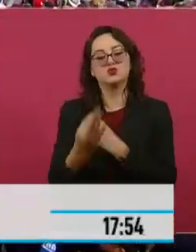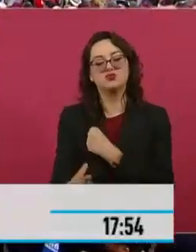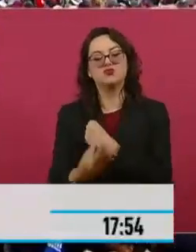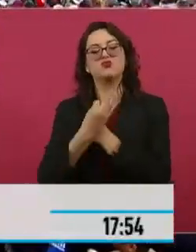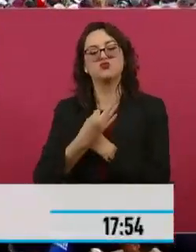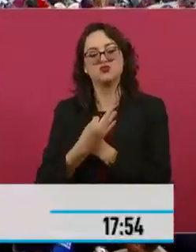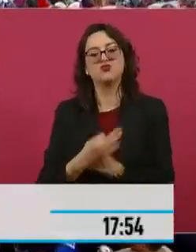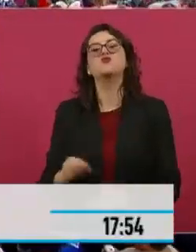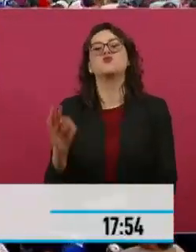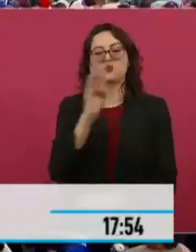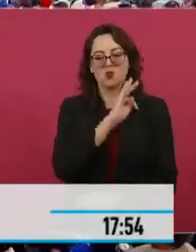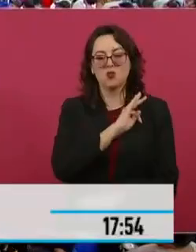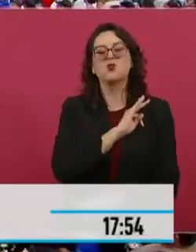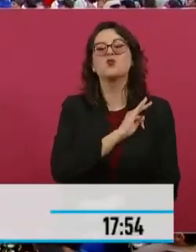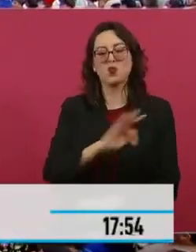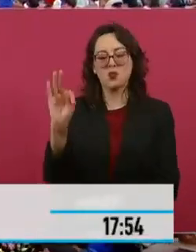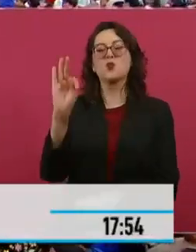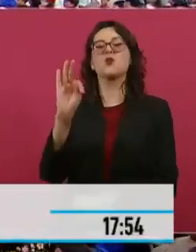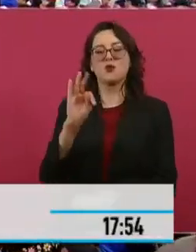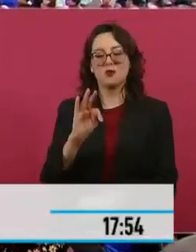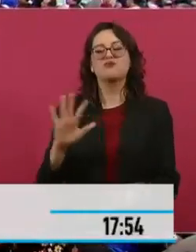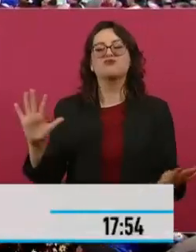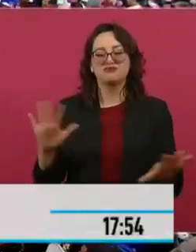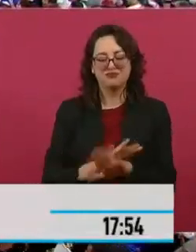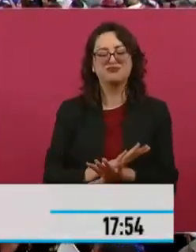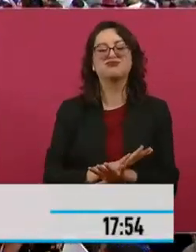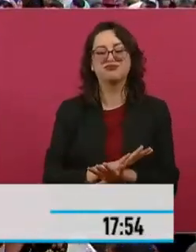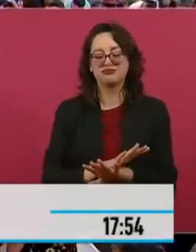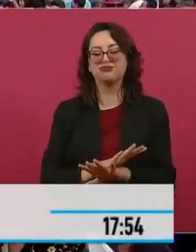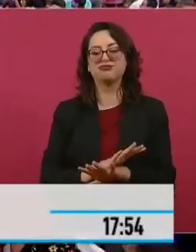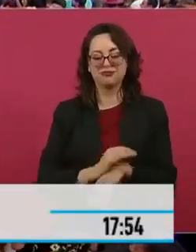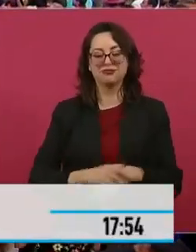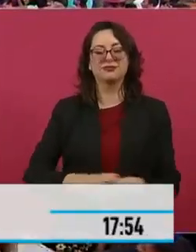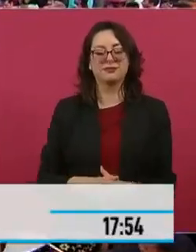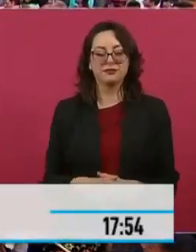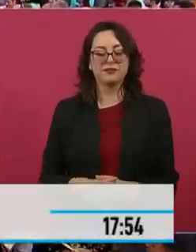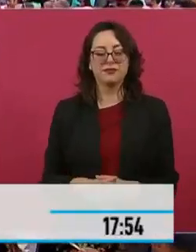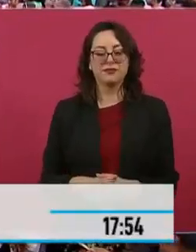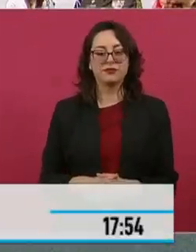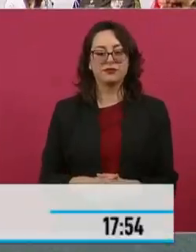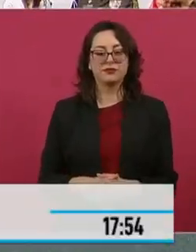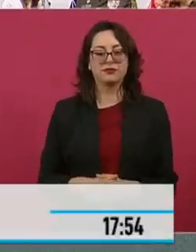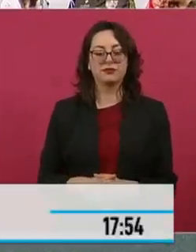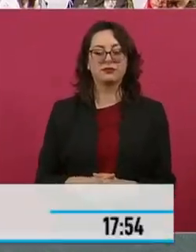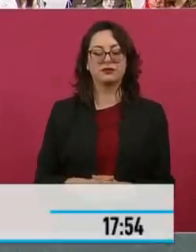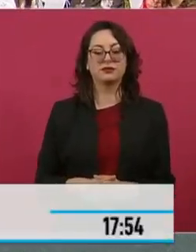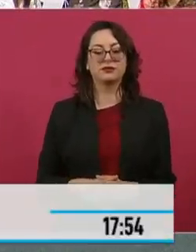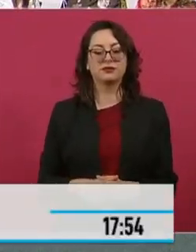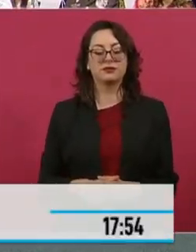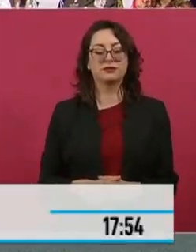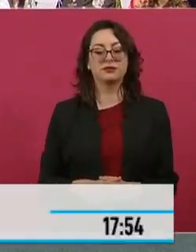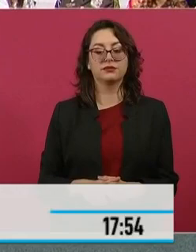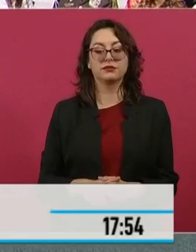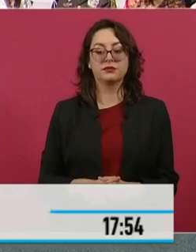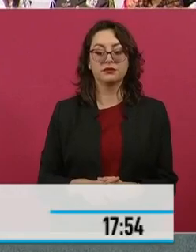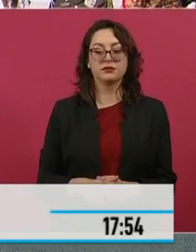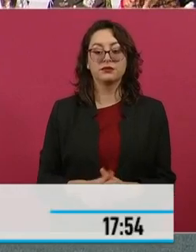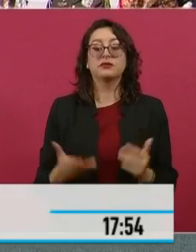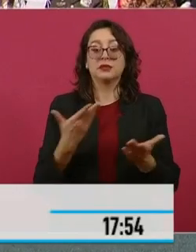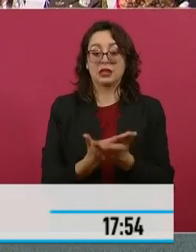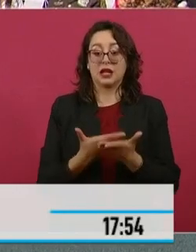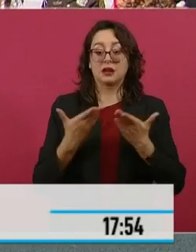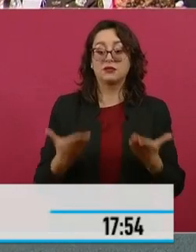sí se pudo lograr. El trabajo que conduce nuestro